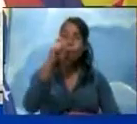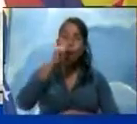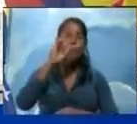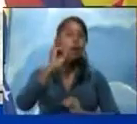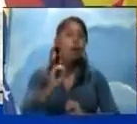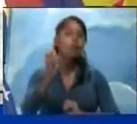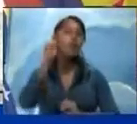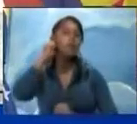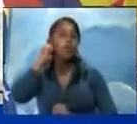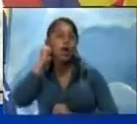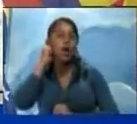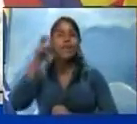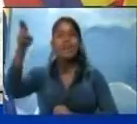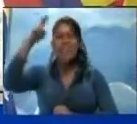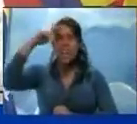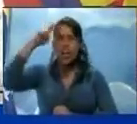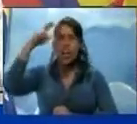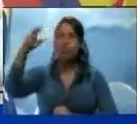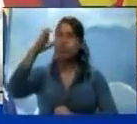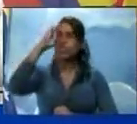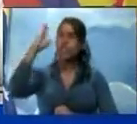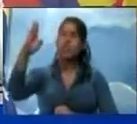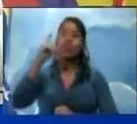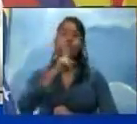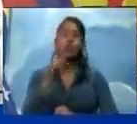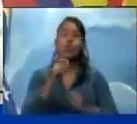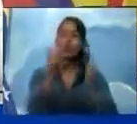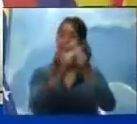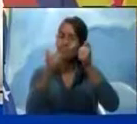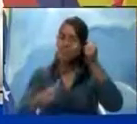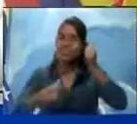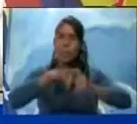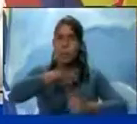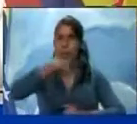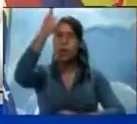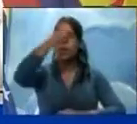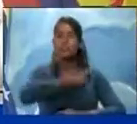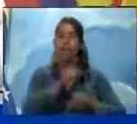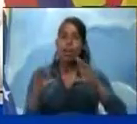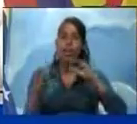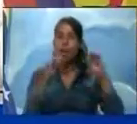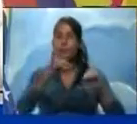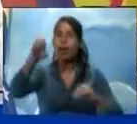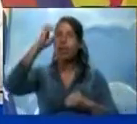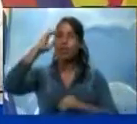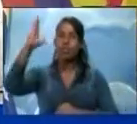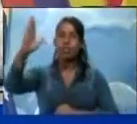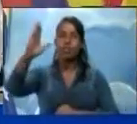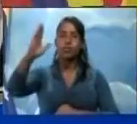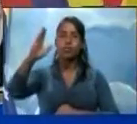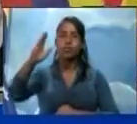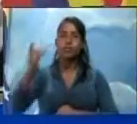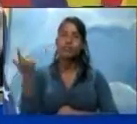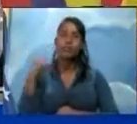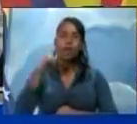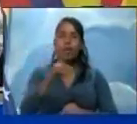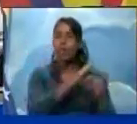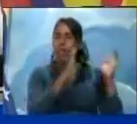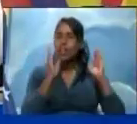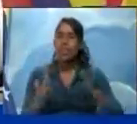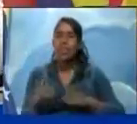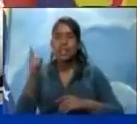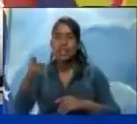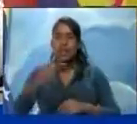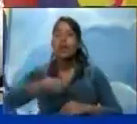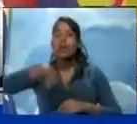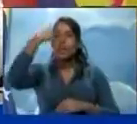una mujer reconoce a Dios y no se avergüenza de hablar de Dios. Amén. Había un evangélico que